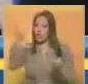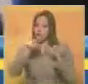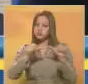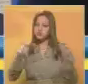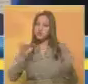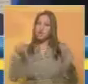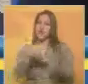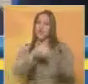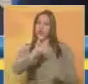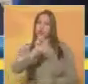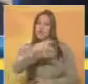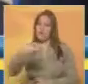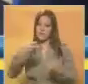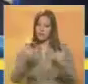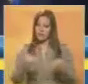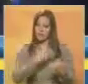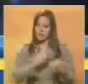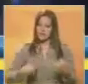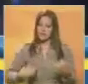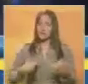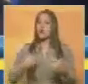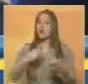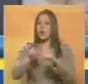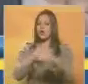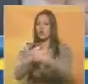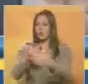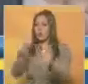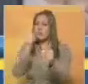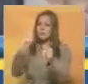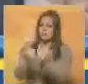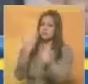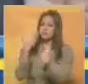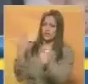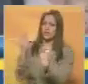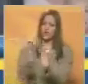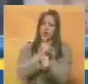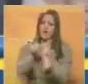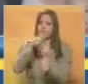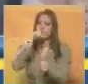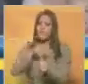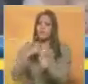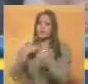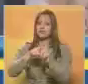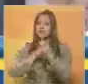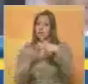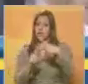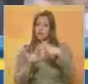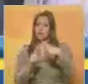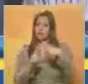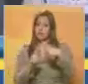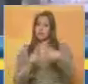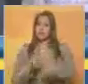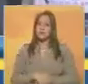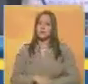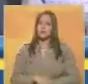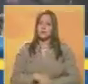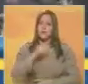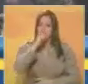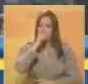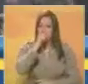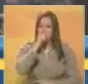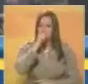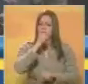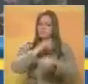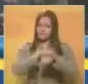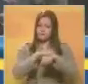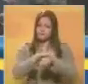contra Barack Obama y no contra mit ronney quien partía como Favorito pero quedó en segundo puesto en Colorado y Missouri y de tercer